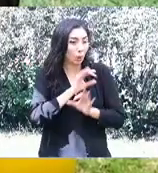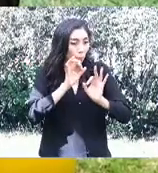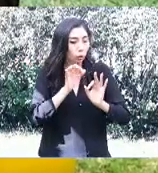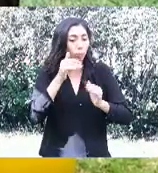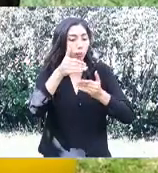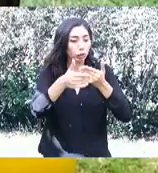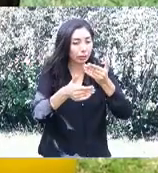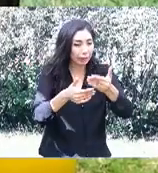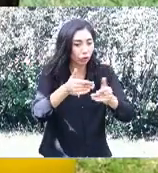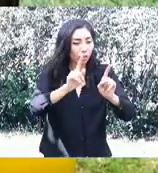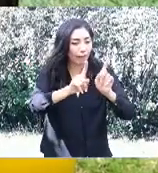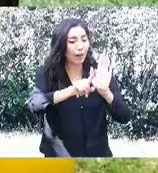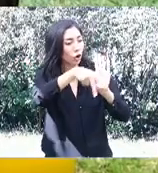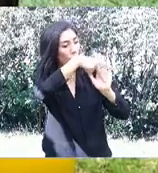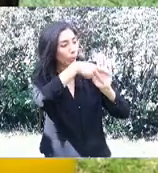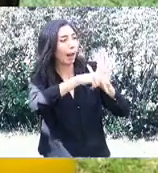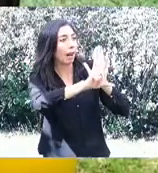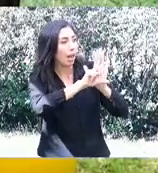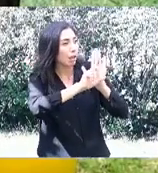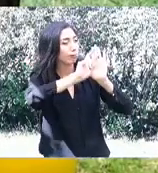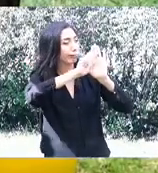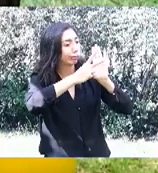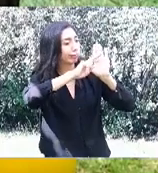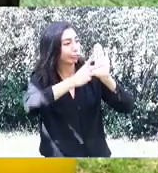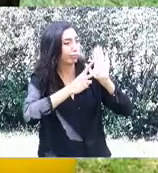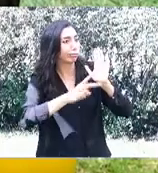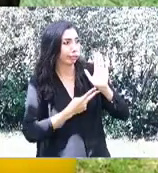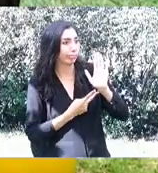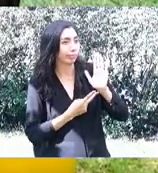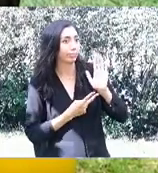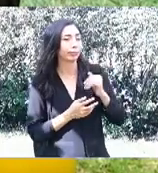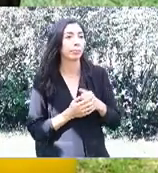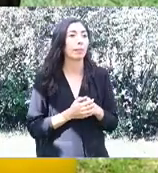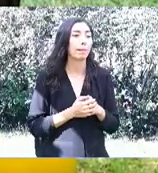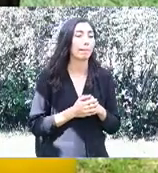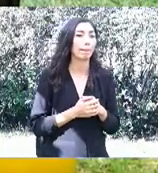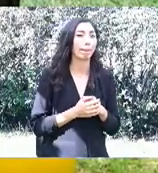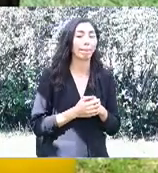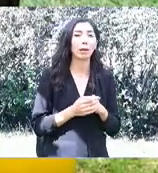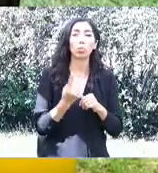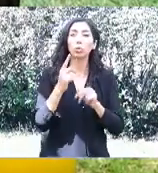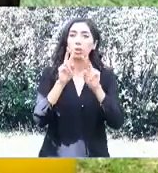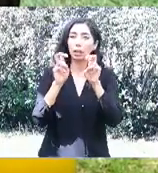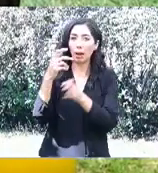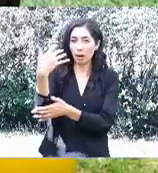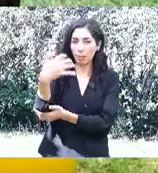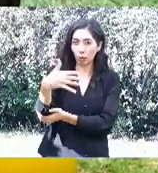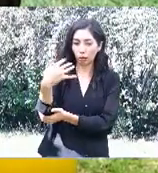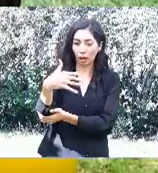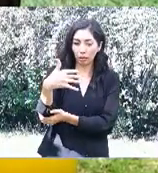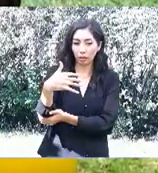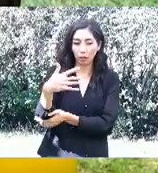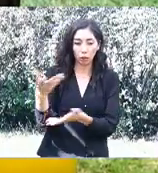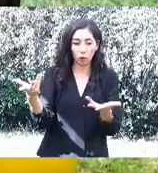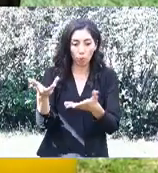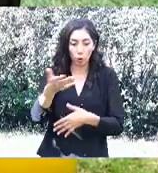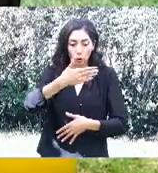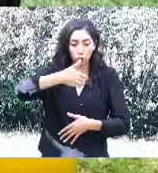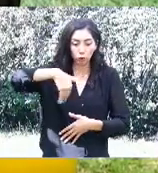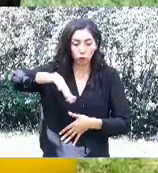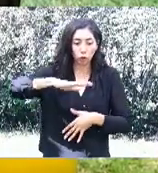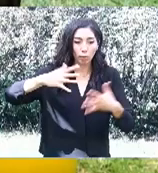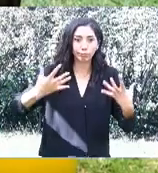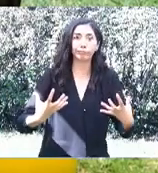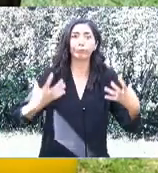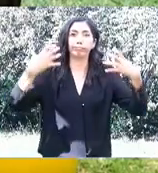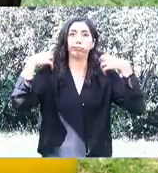de renovar esta esta normativa y eh una un aspecto muy importante es cómo vamos a hacernos cargo de todo este